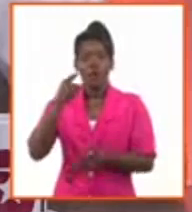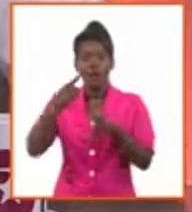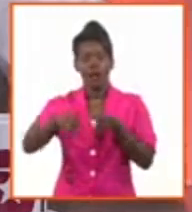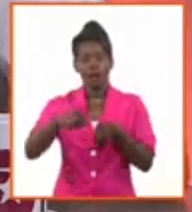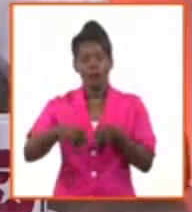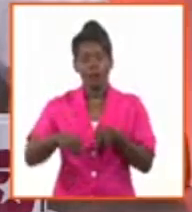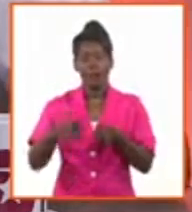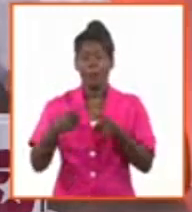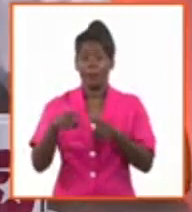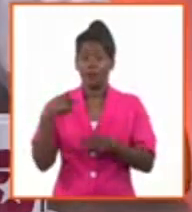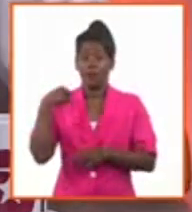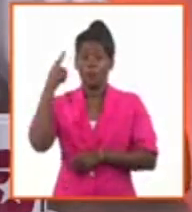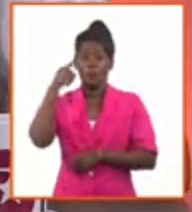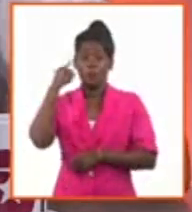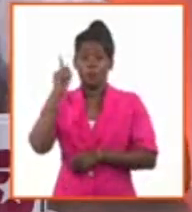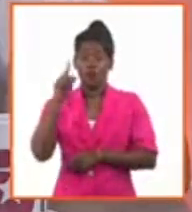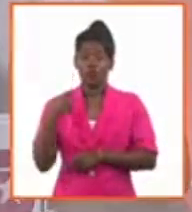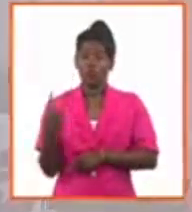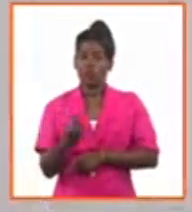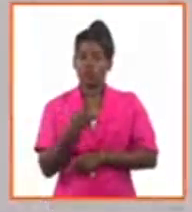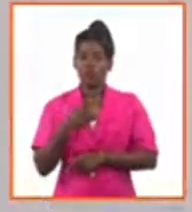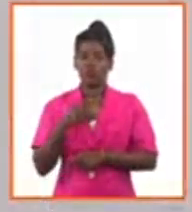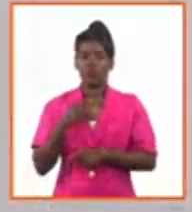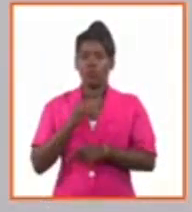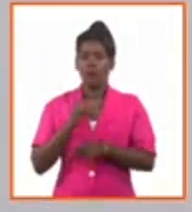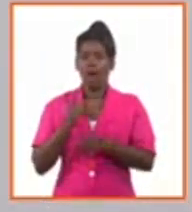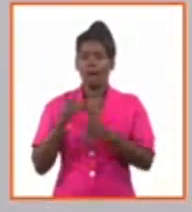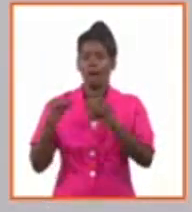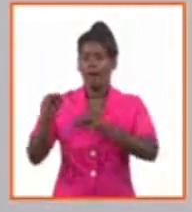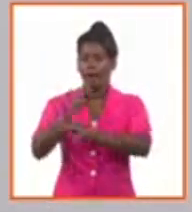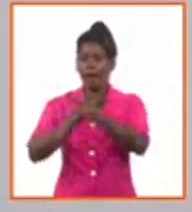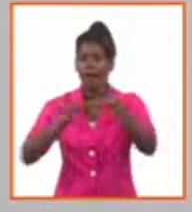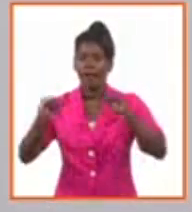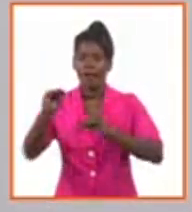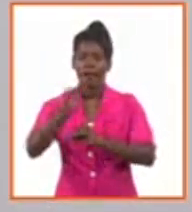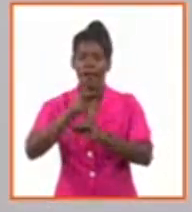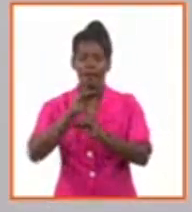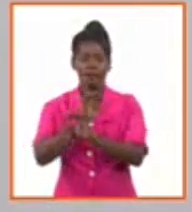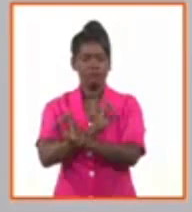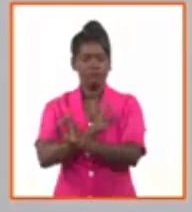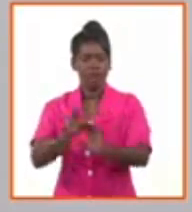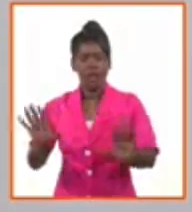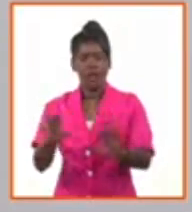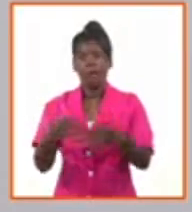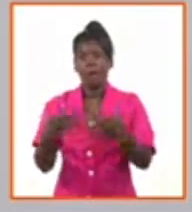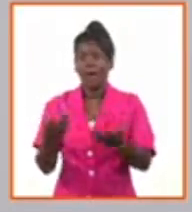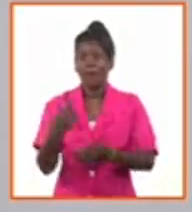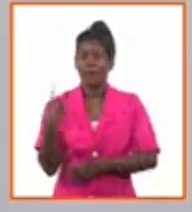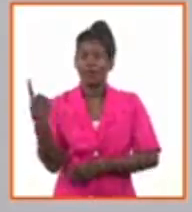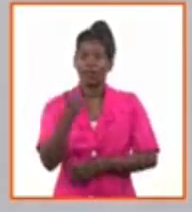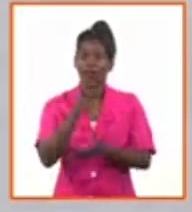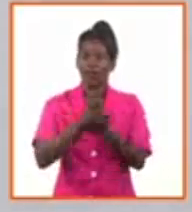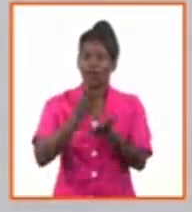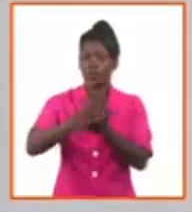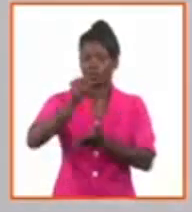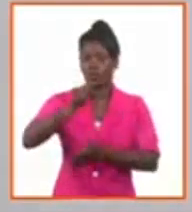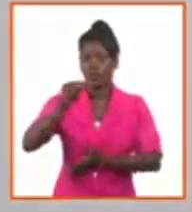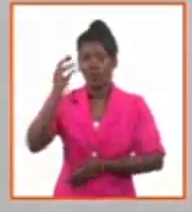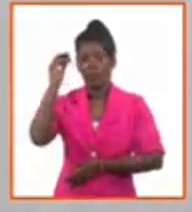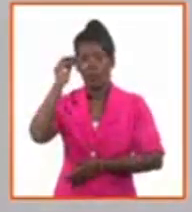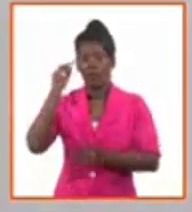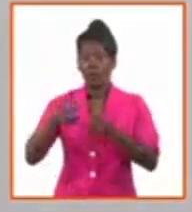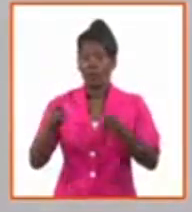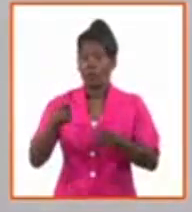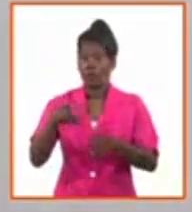FEU, el estudiantado, donde tiene que ser un diálogo transparente, donde tiene que ser un diálogo sistemático. Esto un poco va a ayudar a la toma de decisiones en la